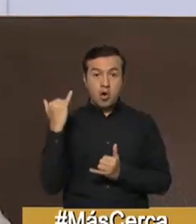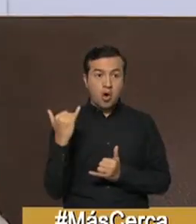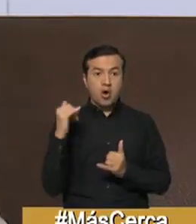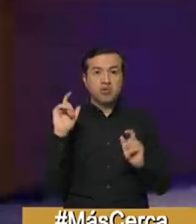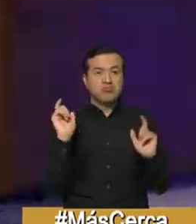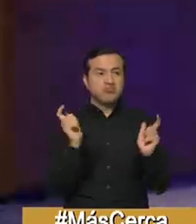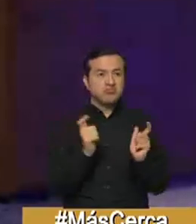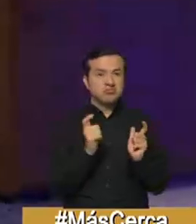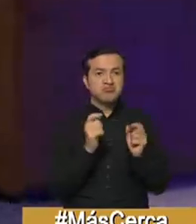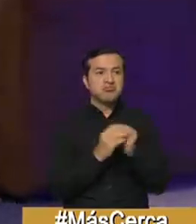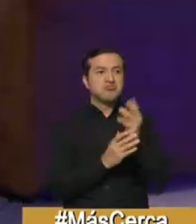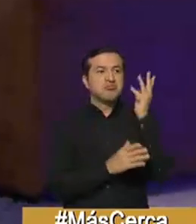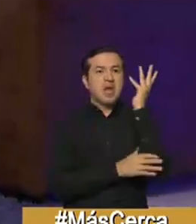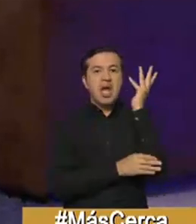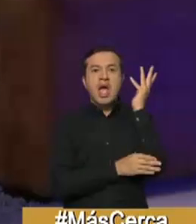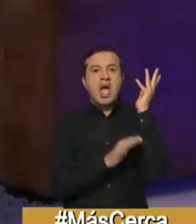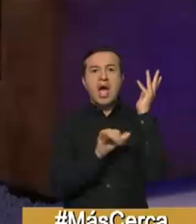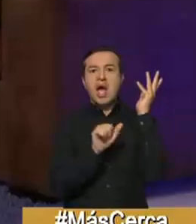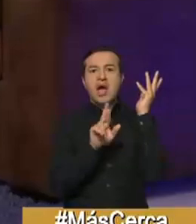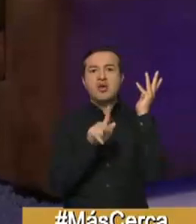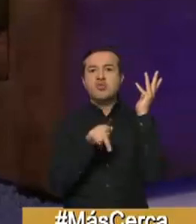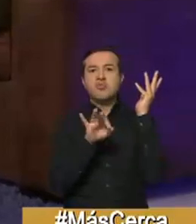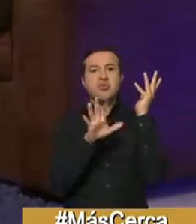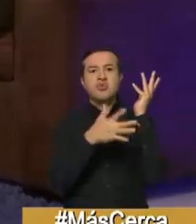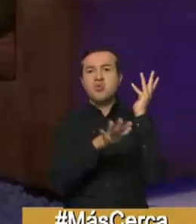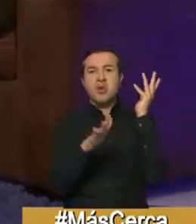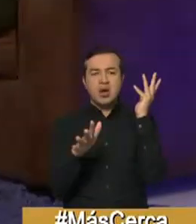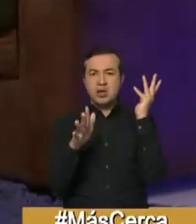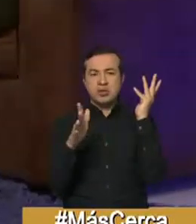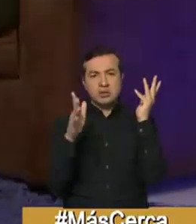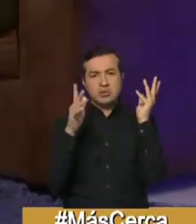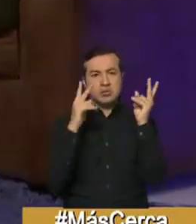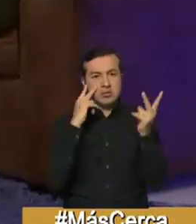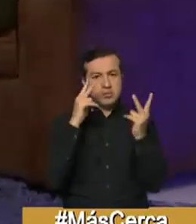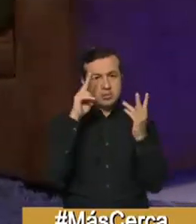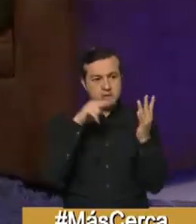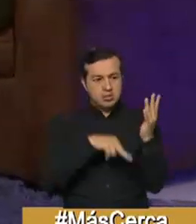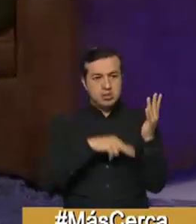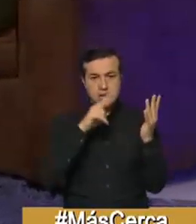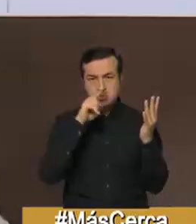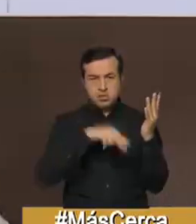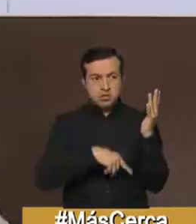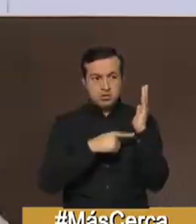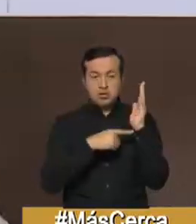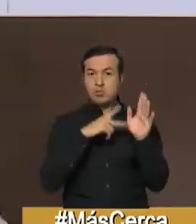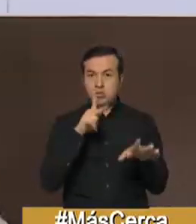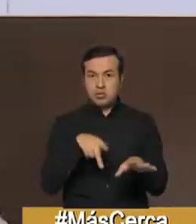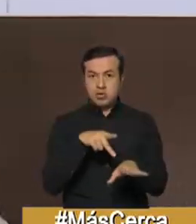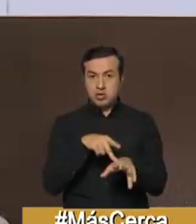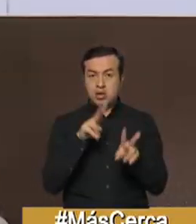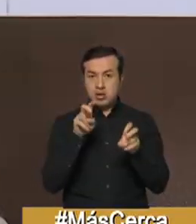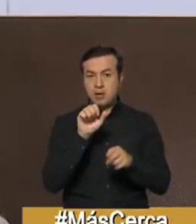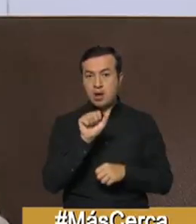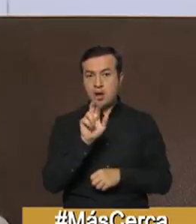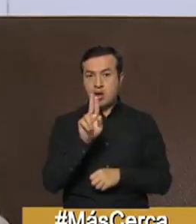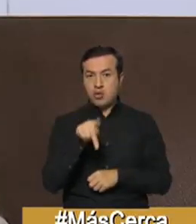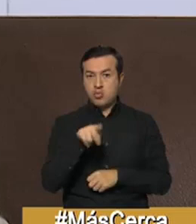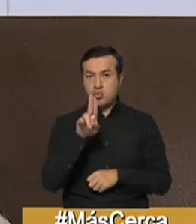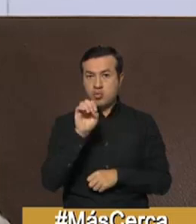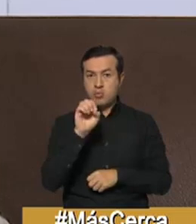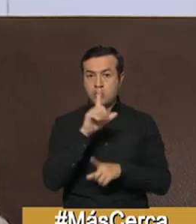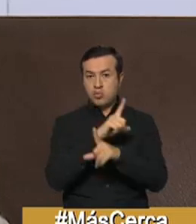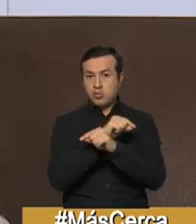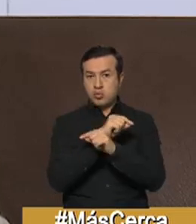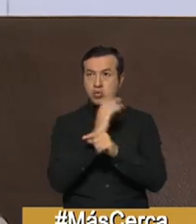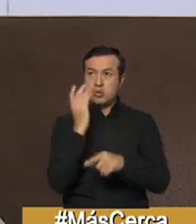o una tradición diferente, las casas con jardines. Yo leía a un especialista en arupos que escribió en Twitter